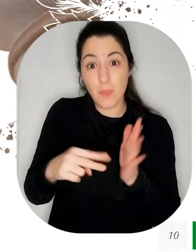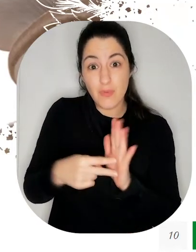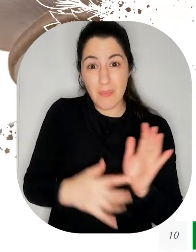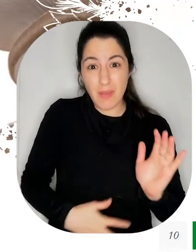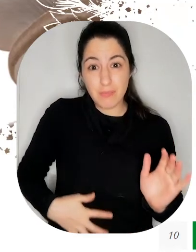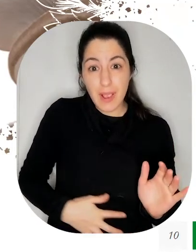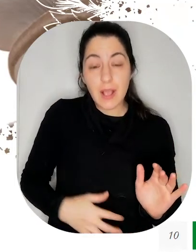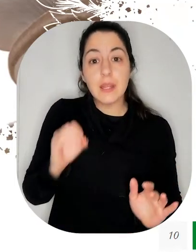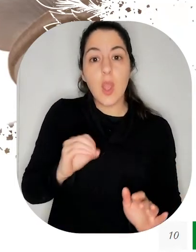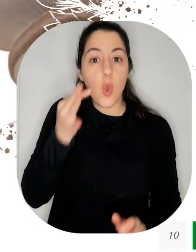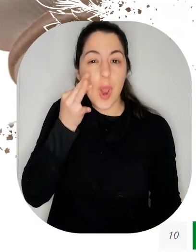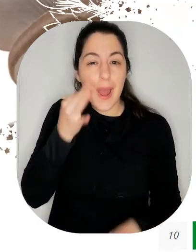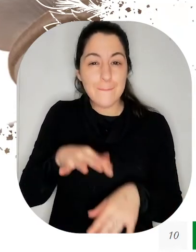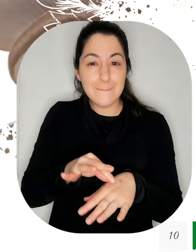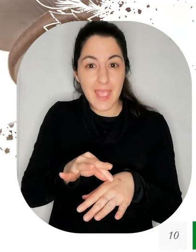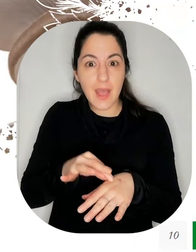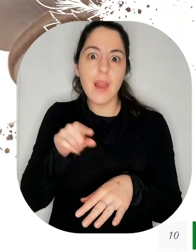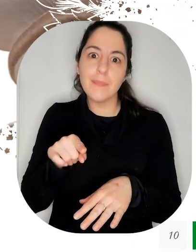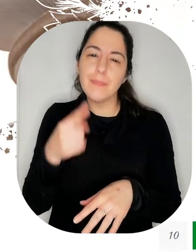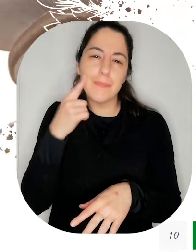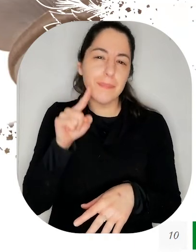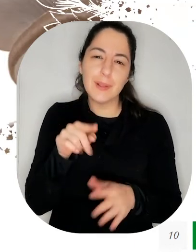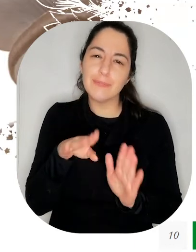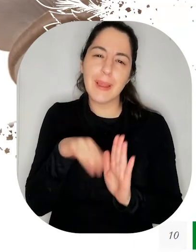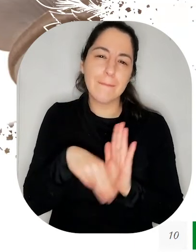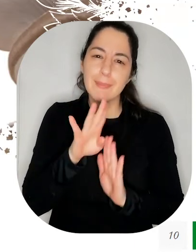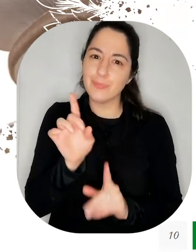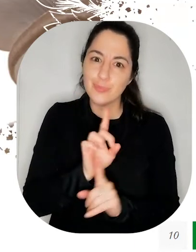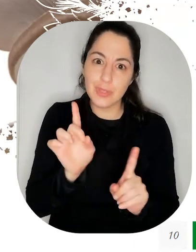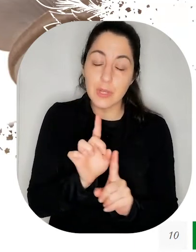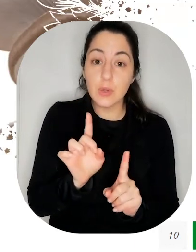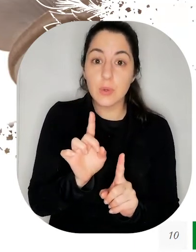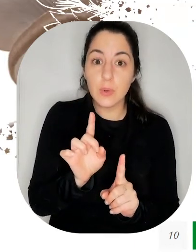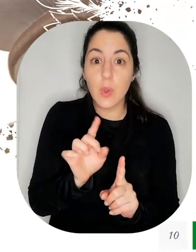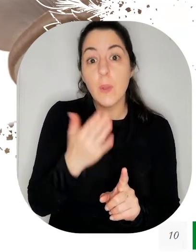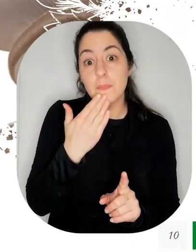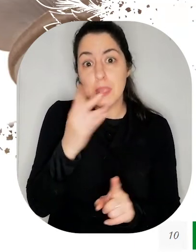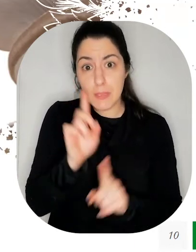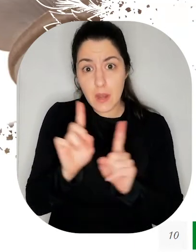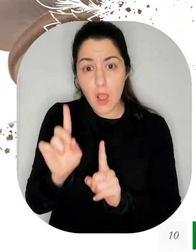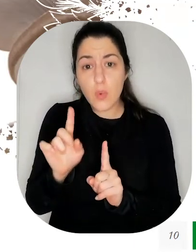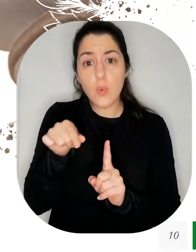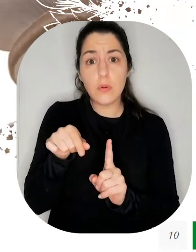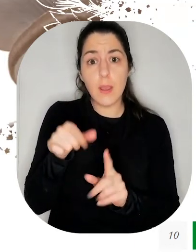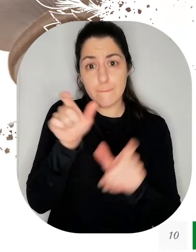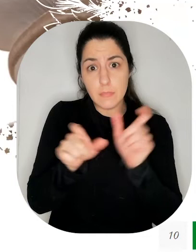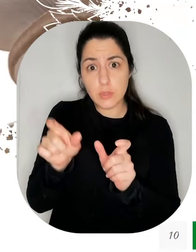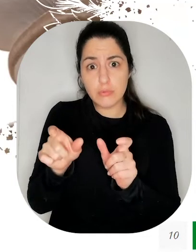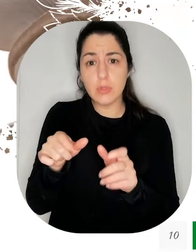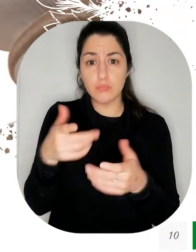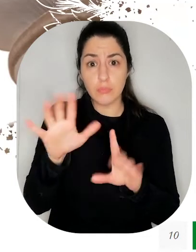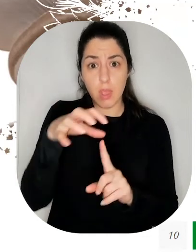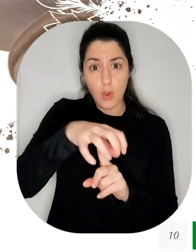intolerancia gástrica o dermatológica, y que es una de cada 10 personas. Incluso algunas de ellas con una pequeña